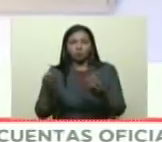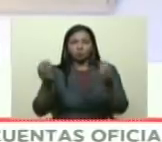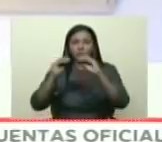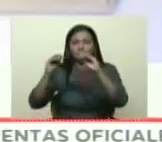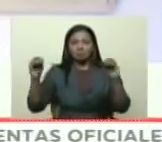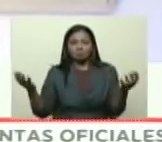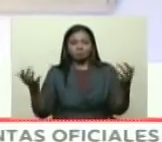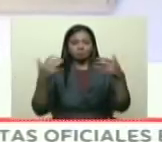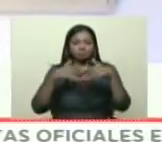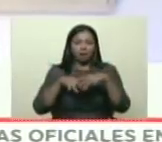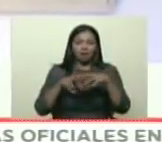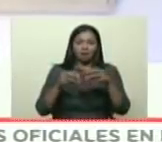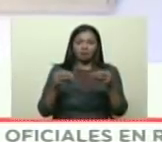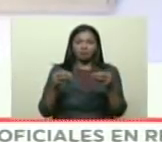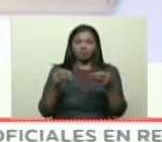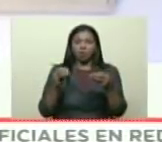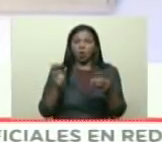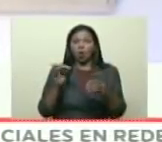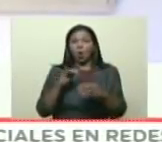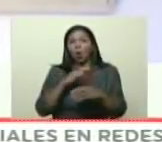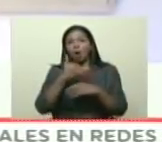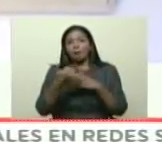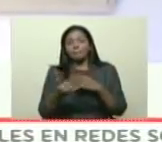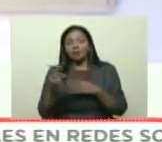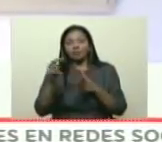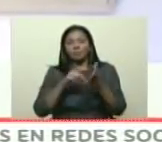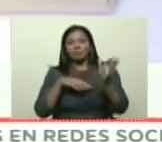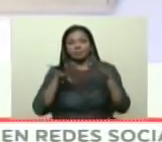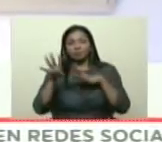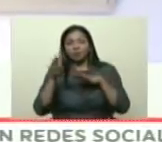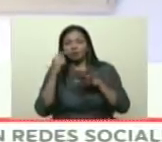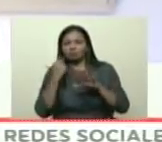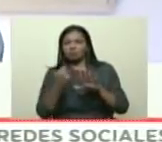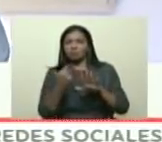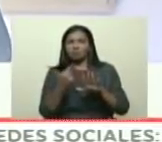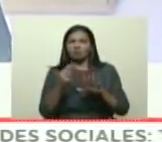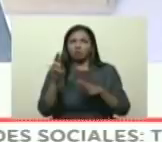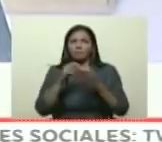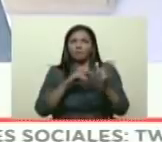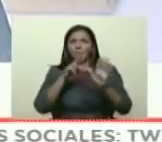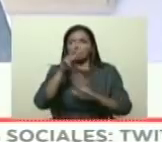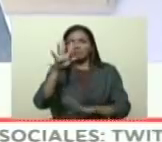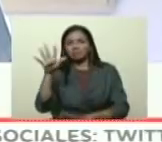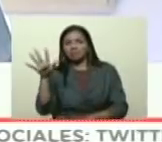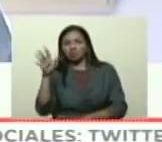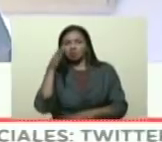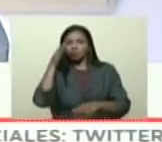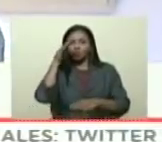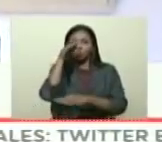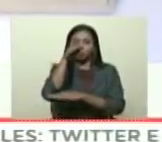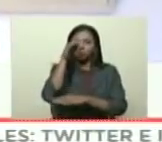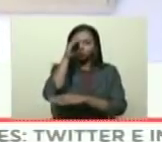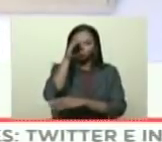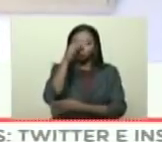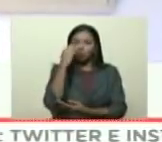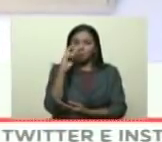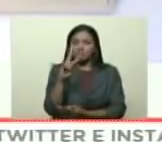acá. Plan de ofensiva cultural 2019, yo digo 2025, viendo hacia adelante.